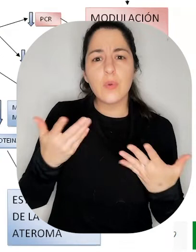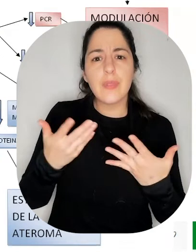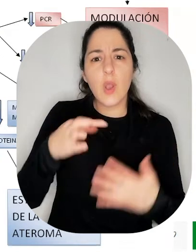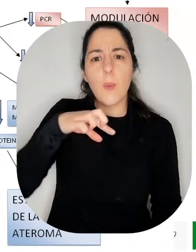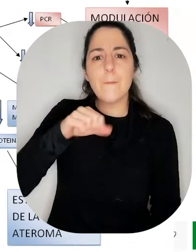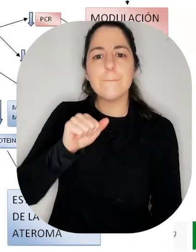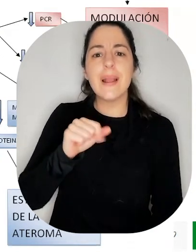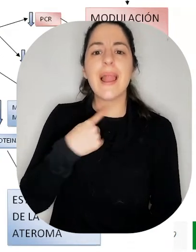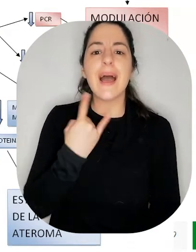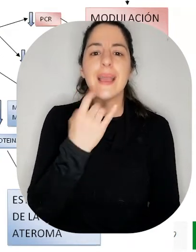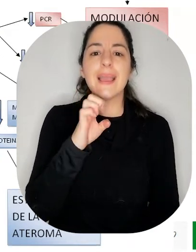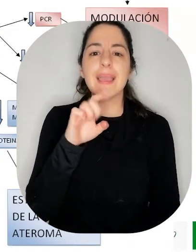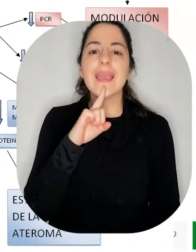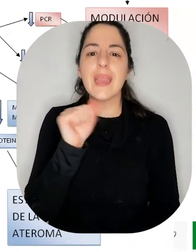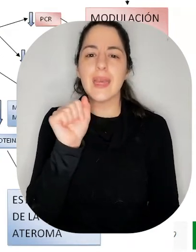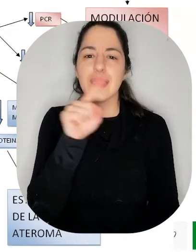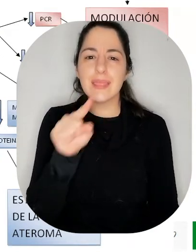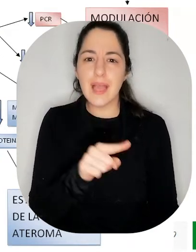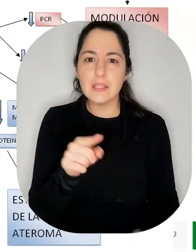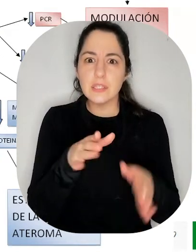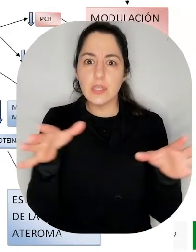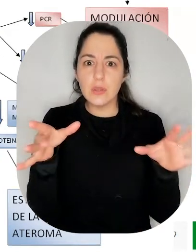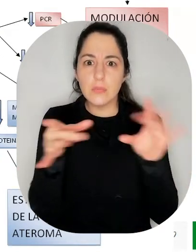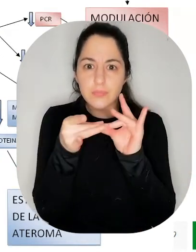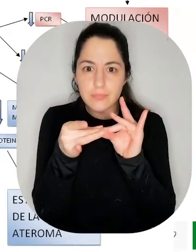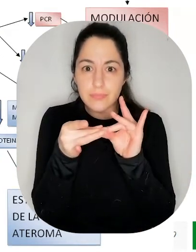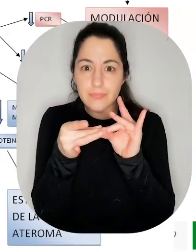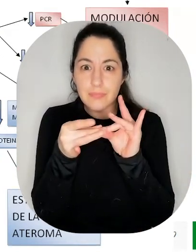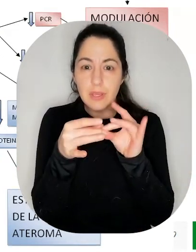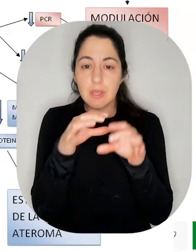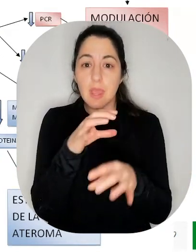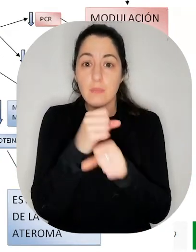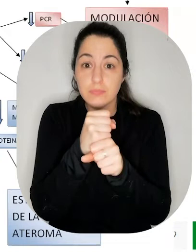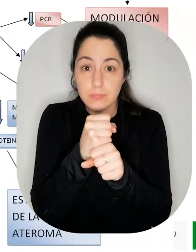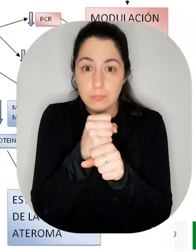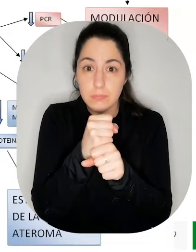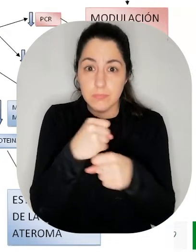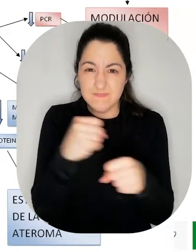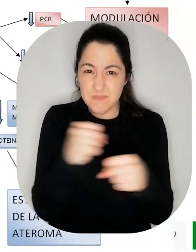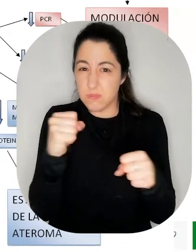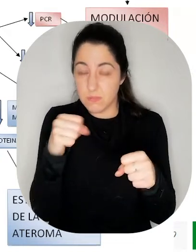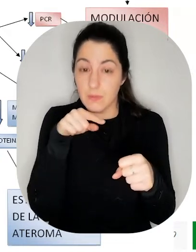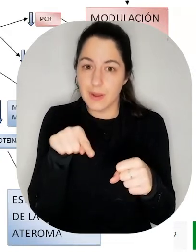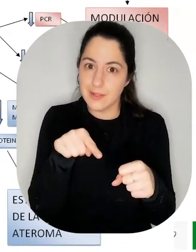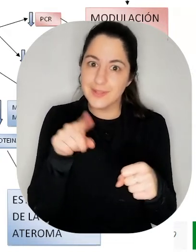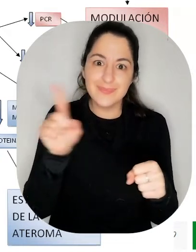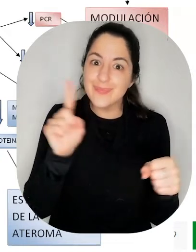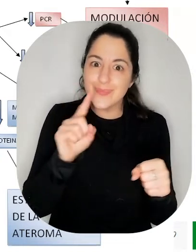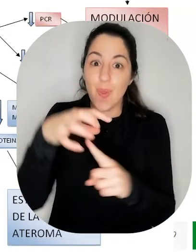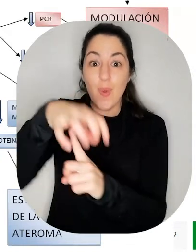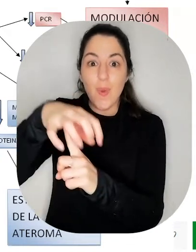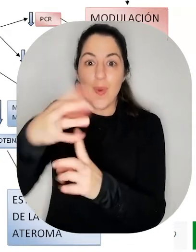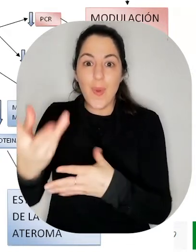como parte de nuestra coagulación y que forman estos trombos. Entonces, finalmente, por muchos lados,